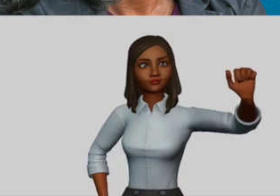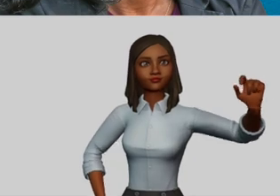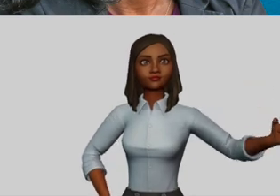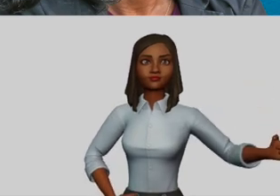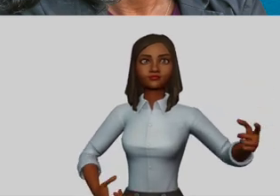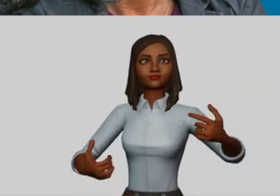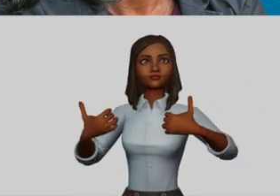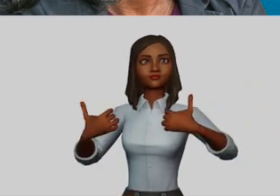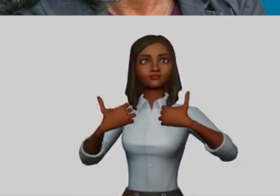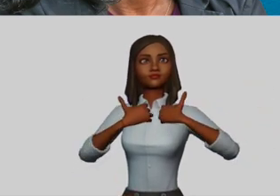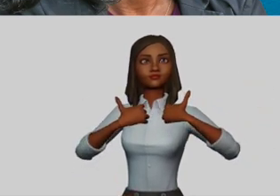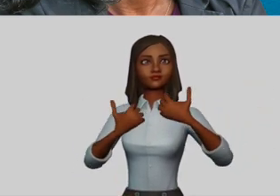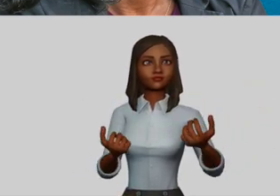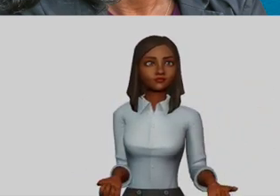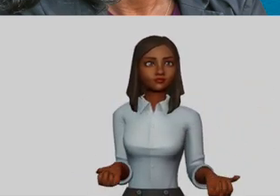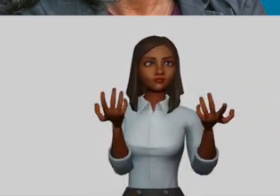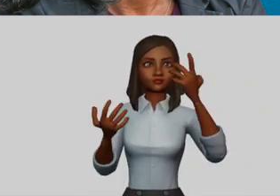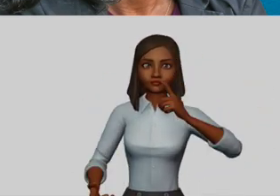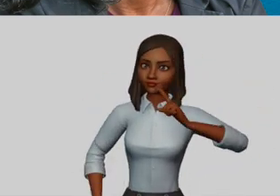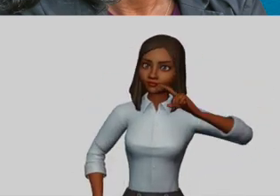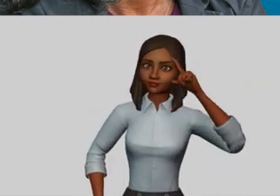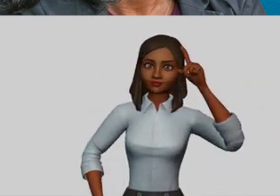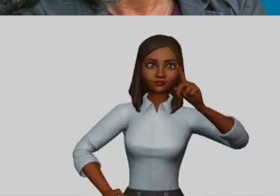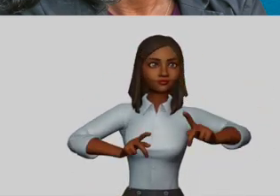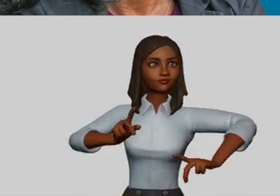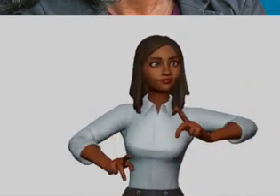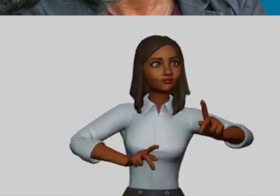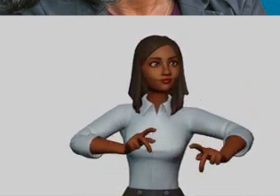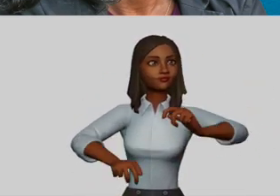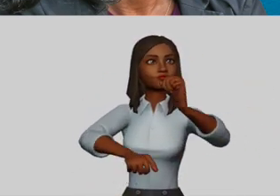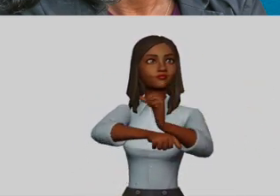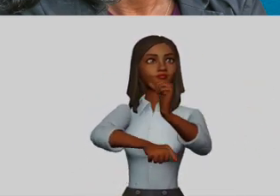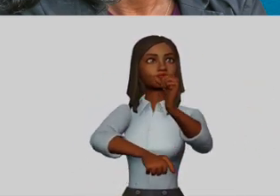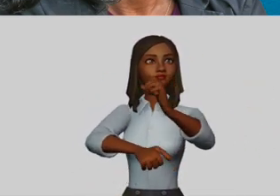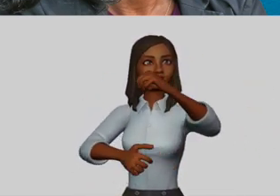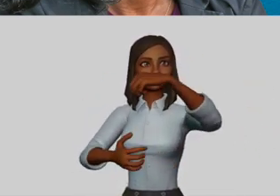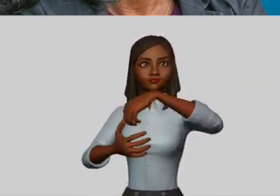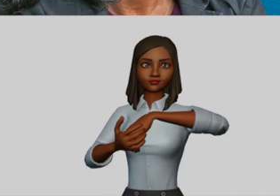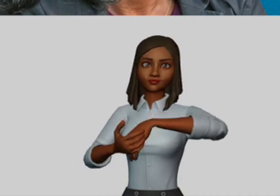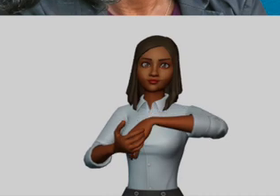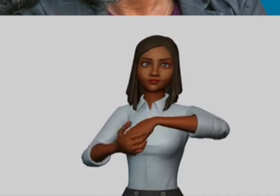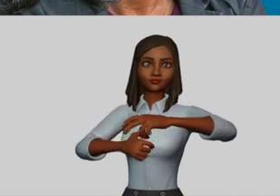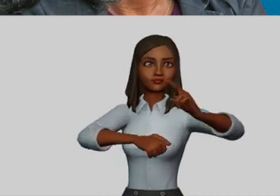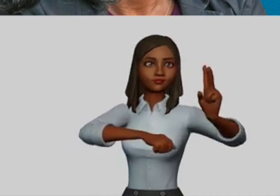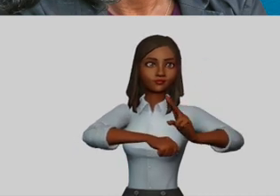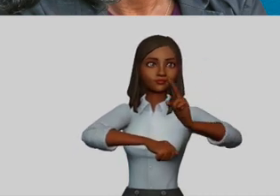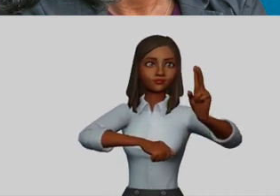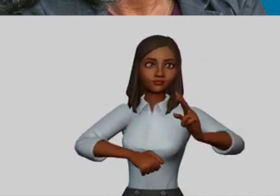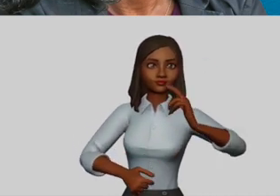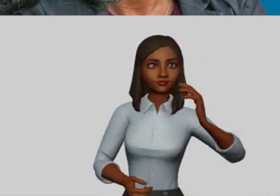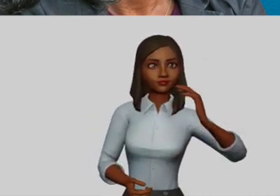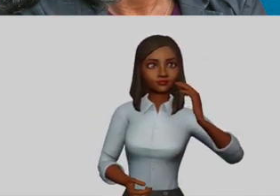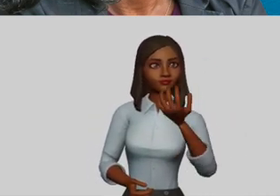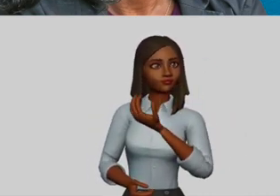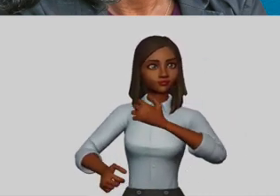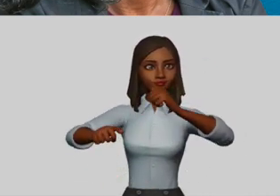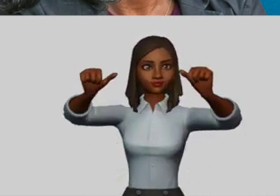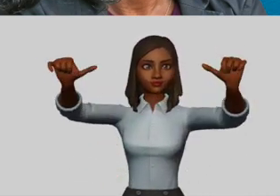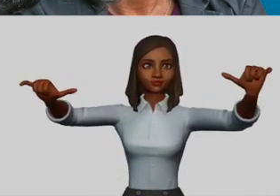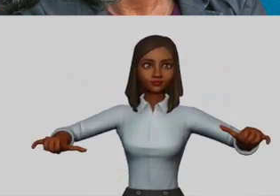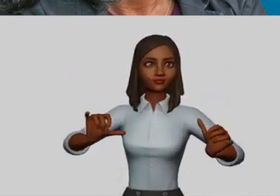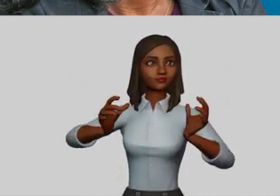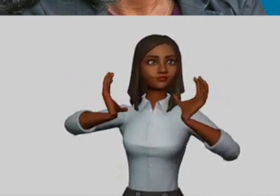talent, tú tienes que atraer comunidad oyente, pero también quieres traer la comunidad sorda. Entonces, uh-huh. también